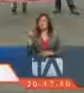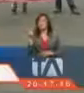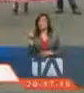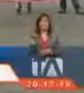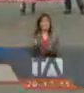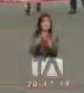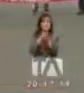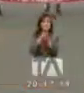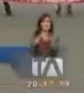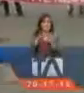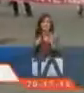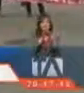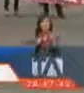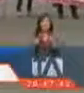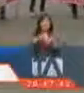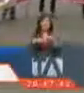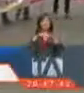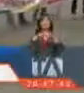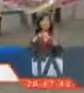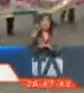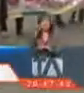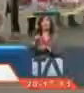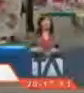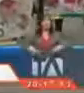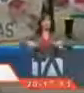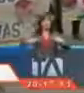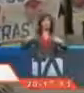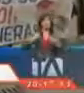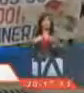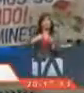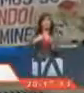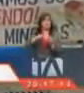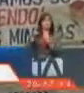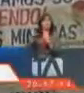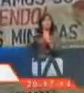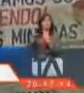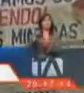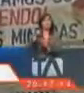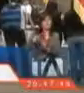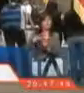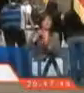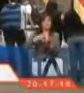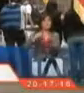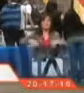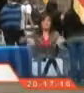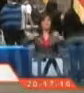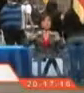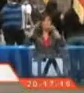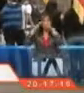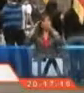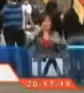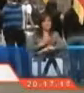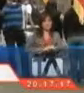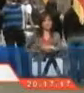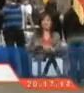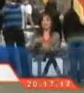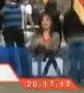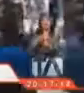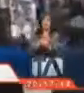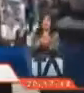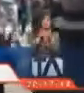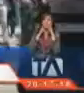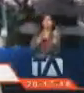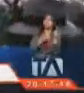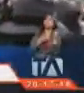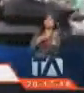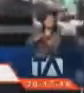inmediata. Zarumeños residentes en Quito hicieron una vigilia en la Plaza Grande mientras se reunían las autoridades. En